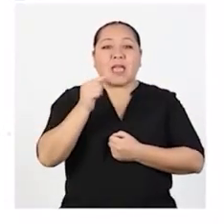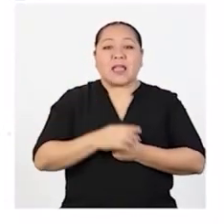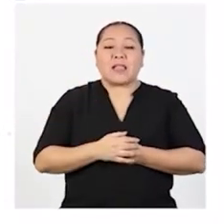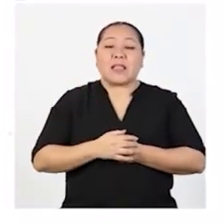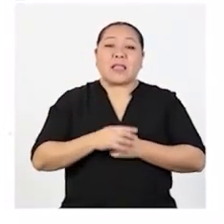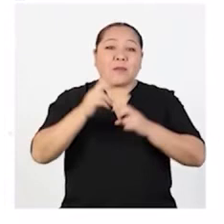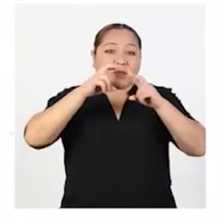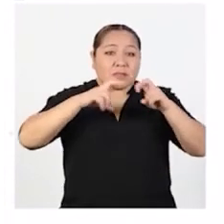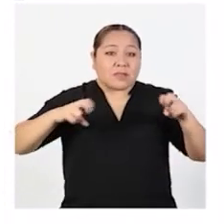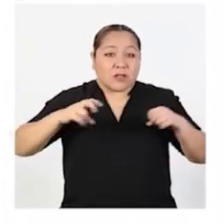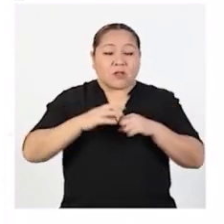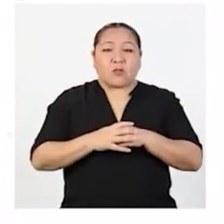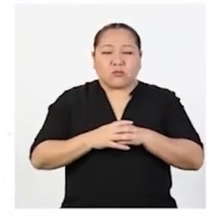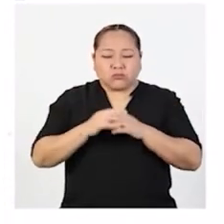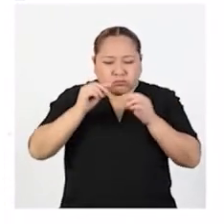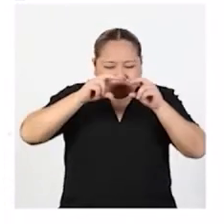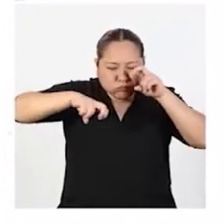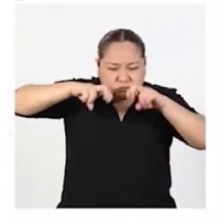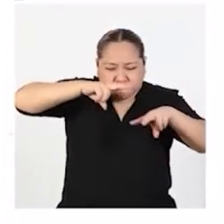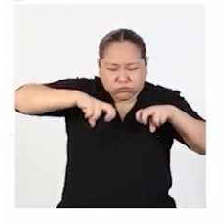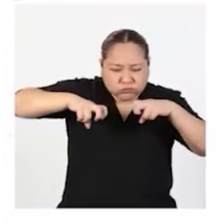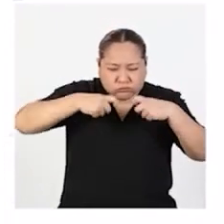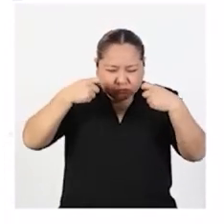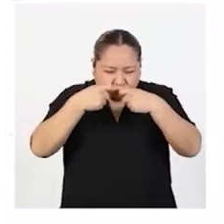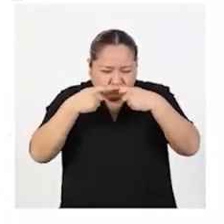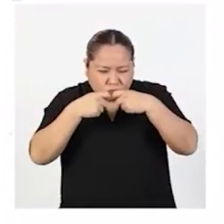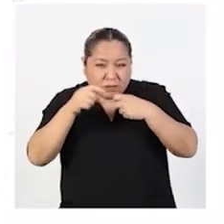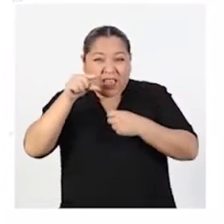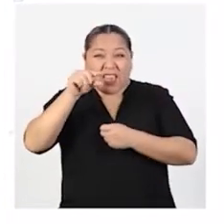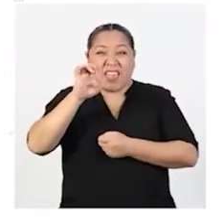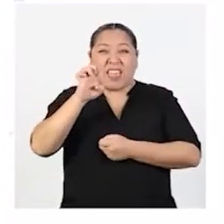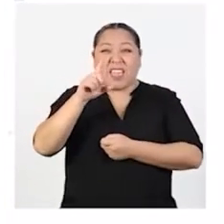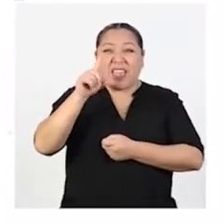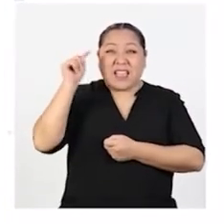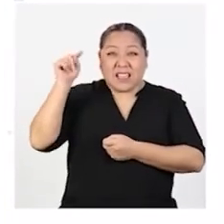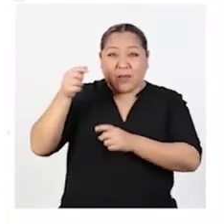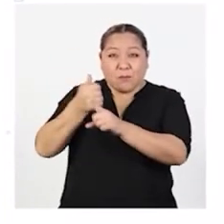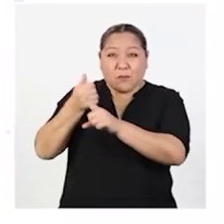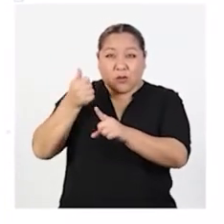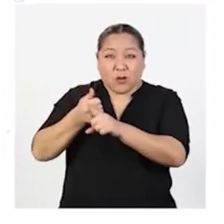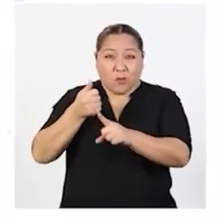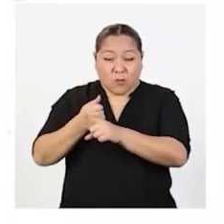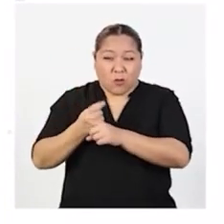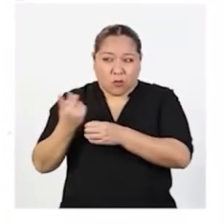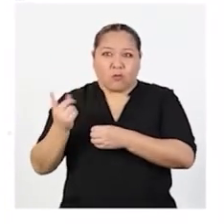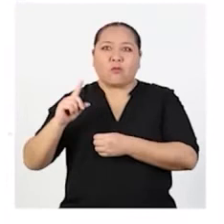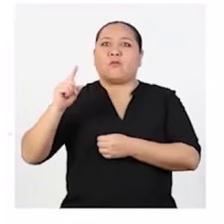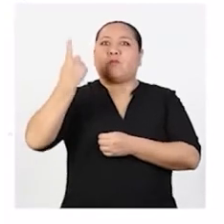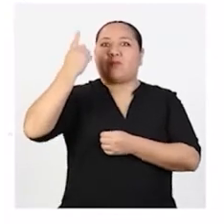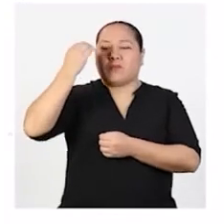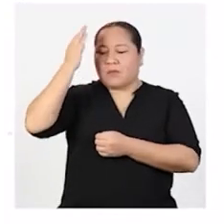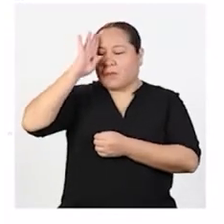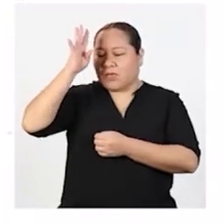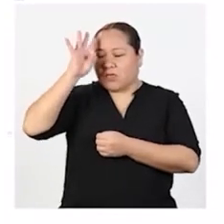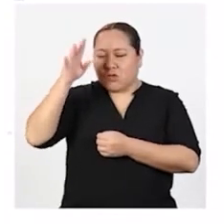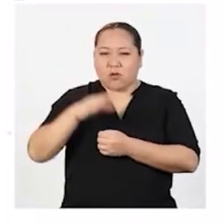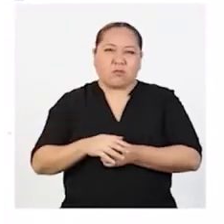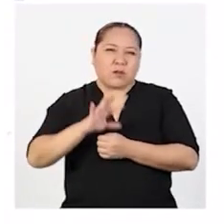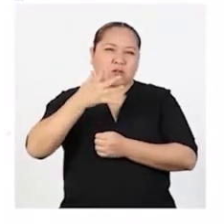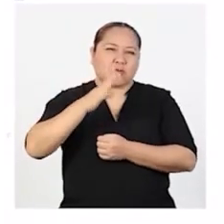genéticas moleculares de la electroforesis en gel, de las que él mismo había sido pionero, a mediados de la década